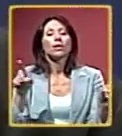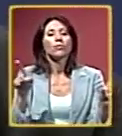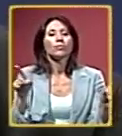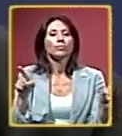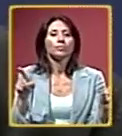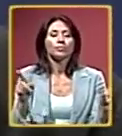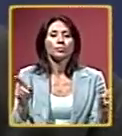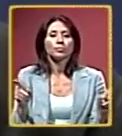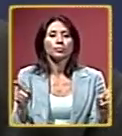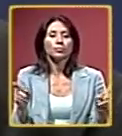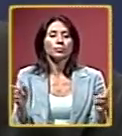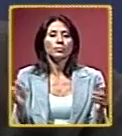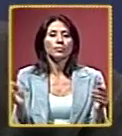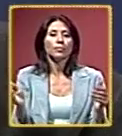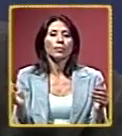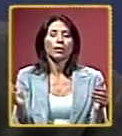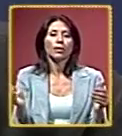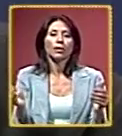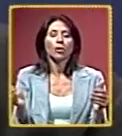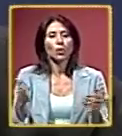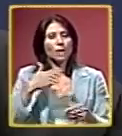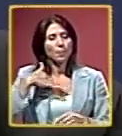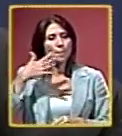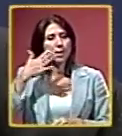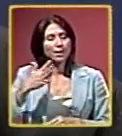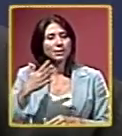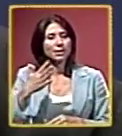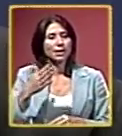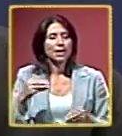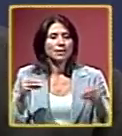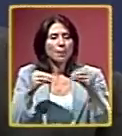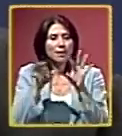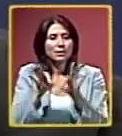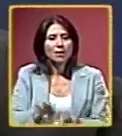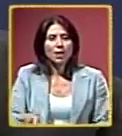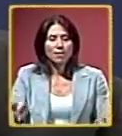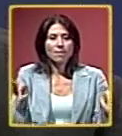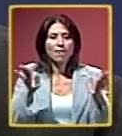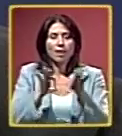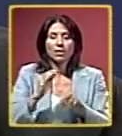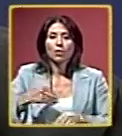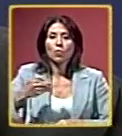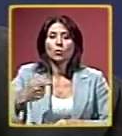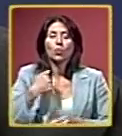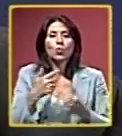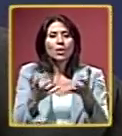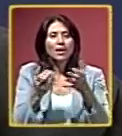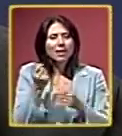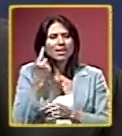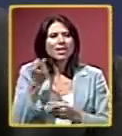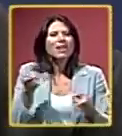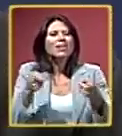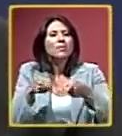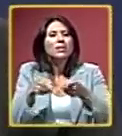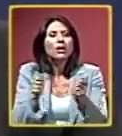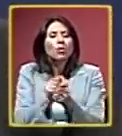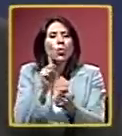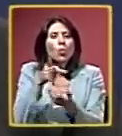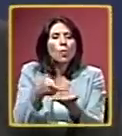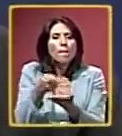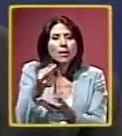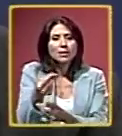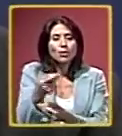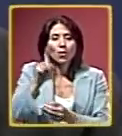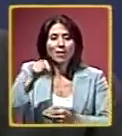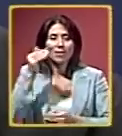caso, lo me parece que es como más relevante de cuando uno quiere entender qué le está pasando al precio, lo que tiene que saber